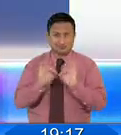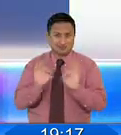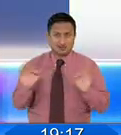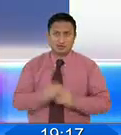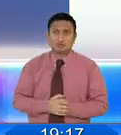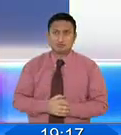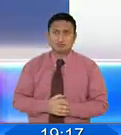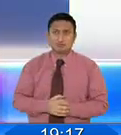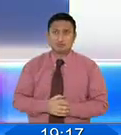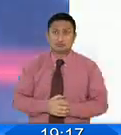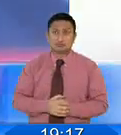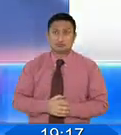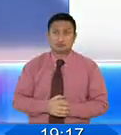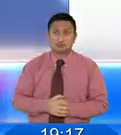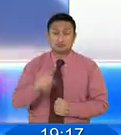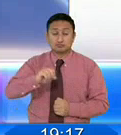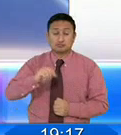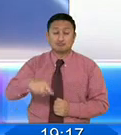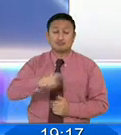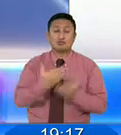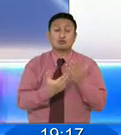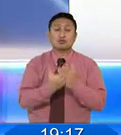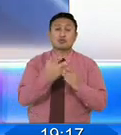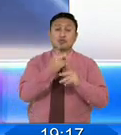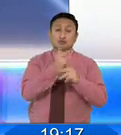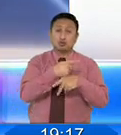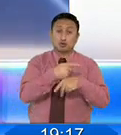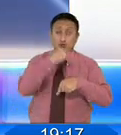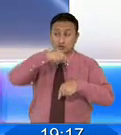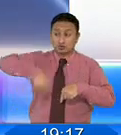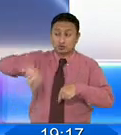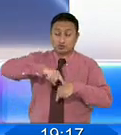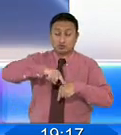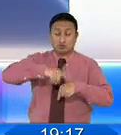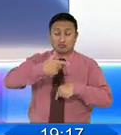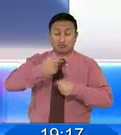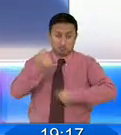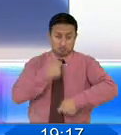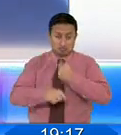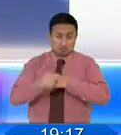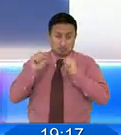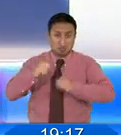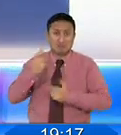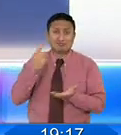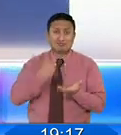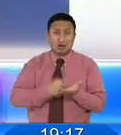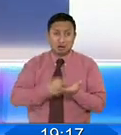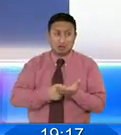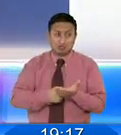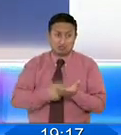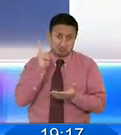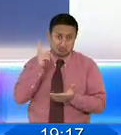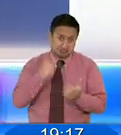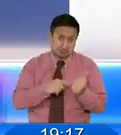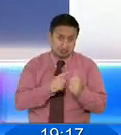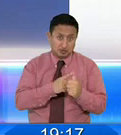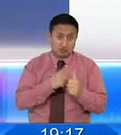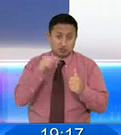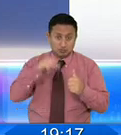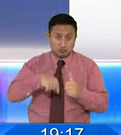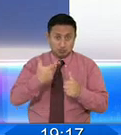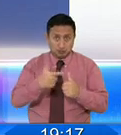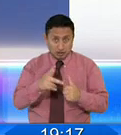garantizar justamente que esos nuevos productos que se integren a la acuicultura ecuatoriana, que tienen el camarón un muy buen ejemplo, es decir, tenemos potencial para